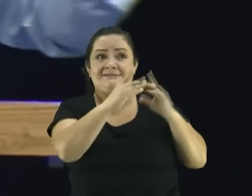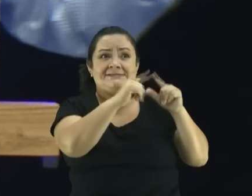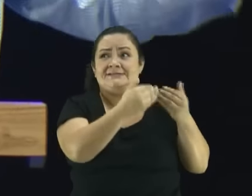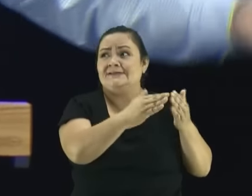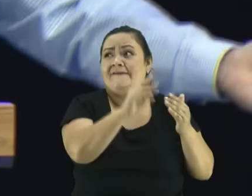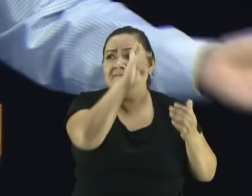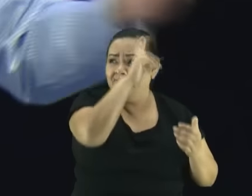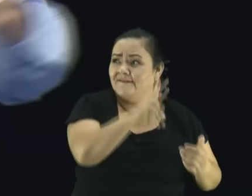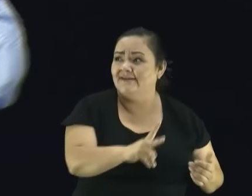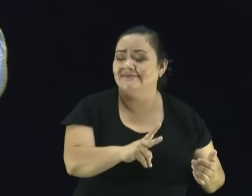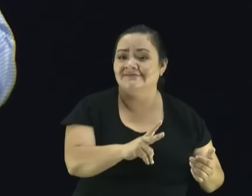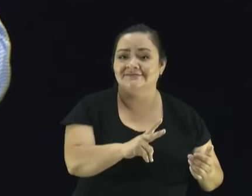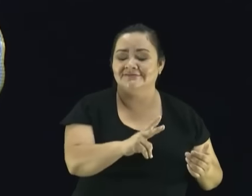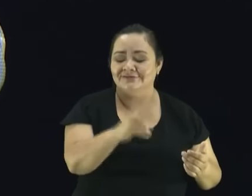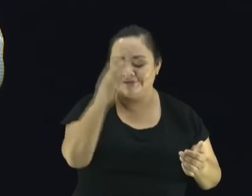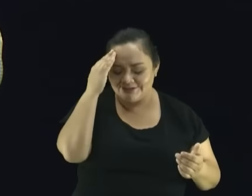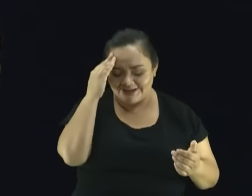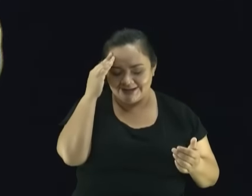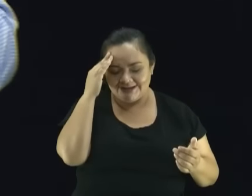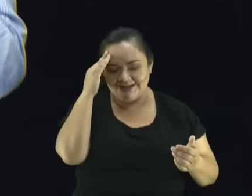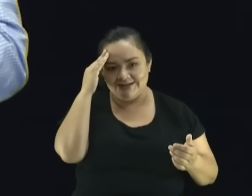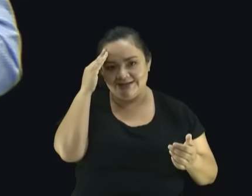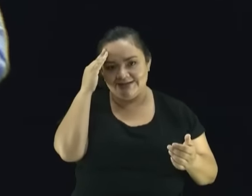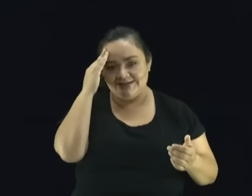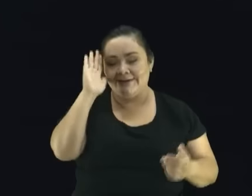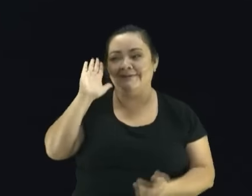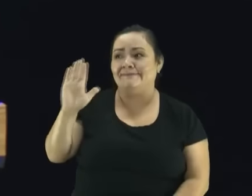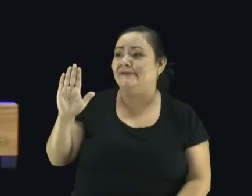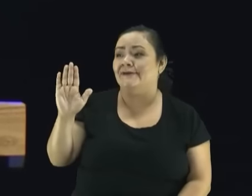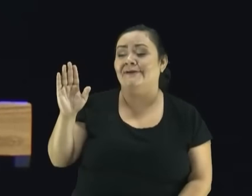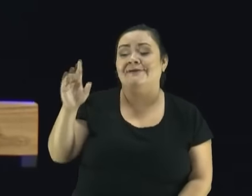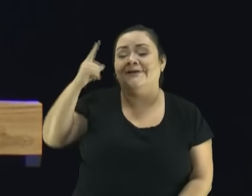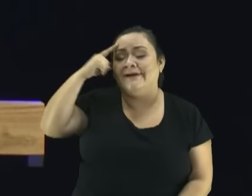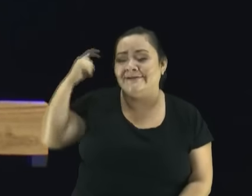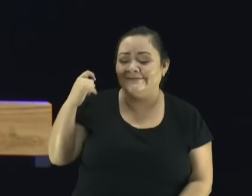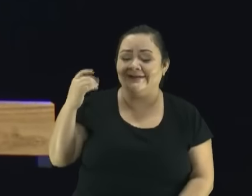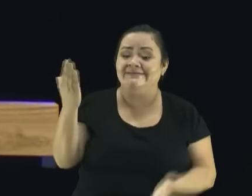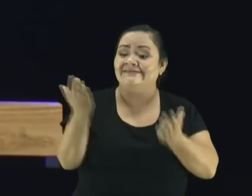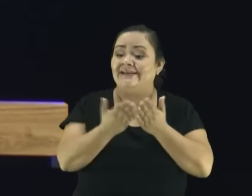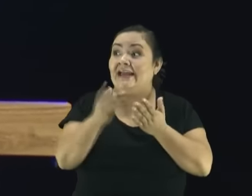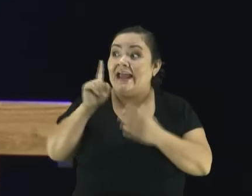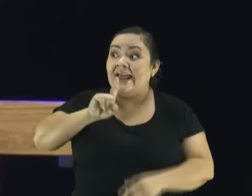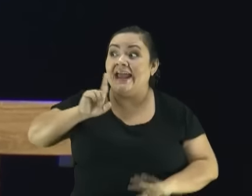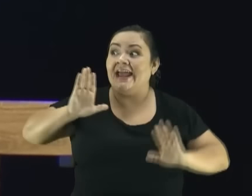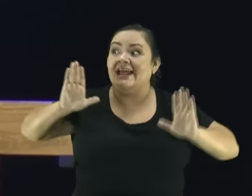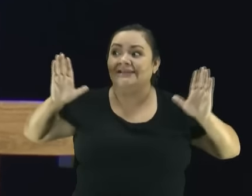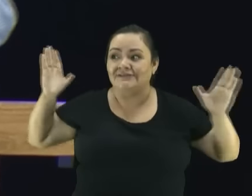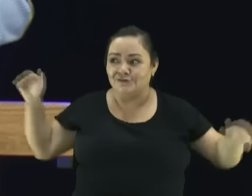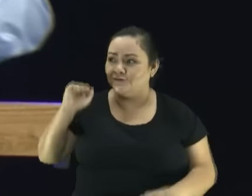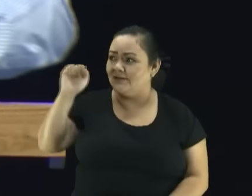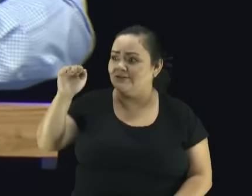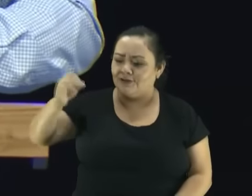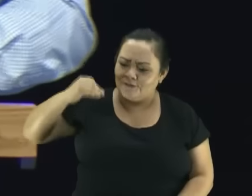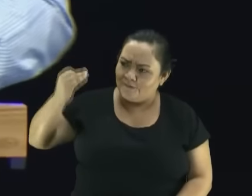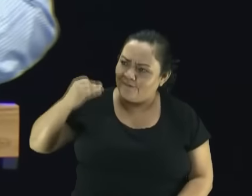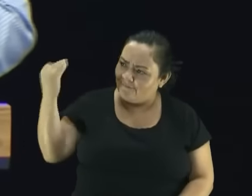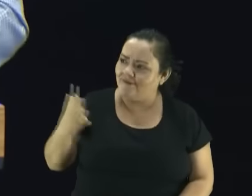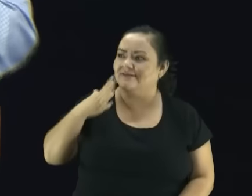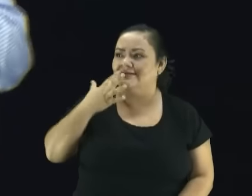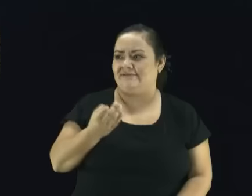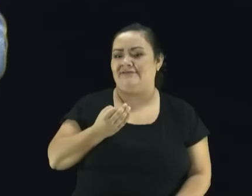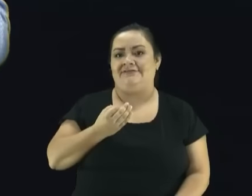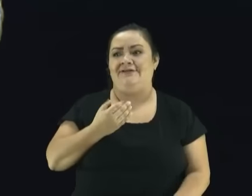vida o de la humanidad de Jesús pero recordad que palabra fiel y digna de ser recibida por todos no importa los que están arriba los